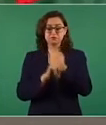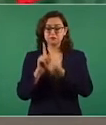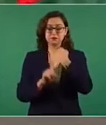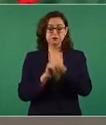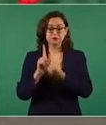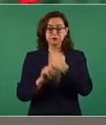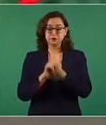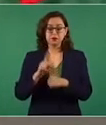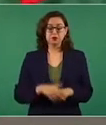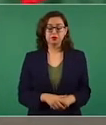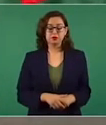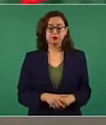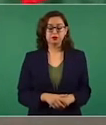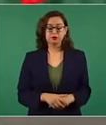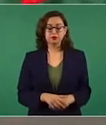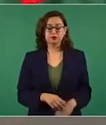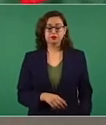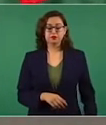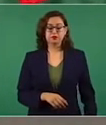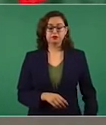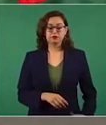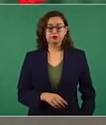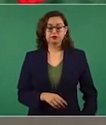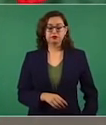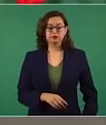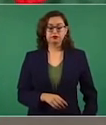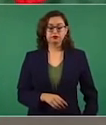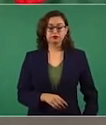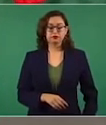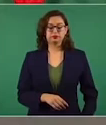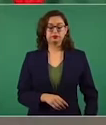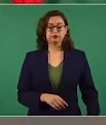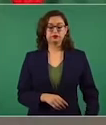Nosotros sostenemos que si